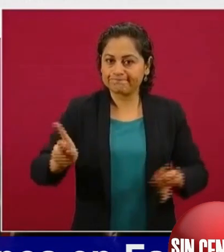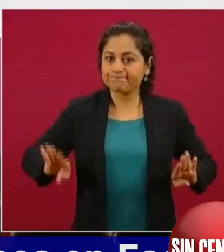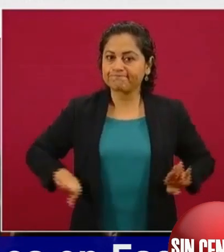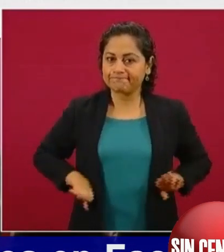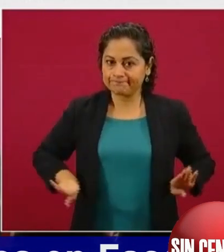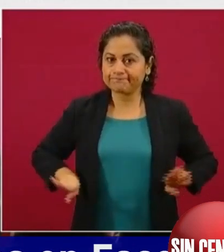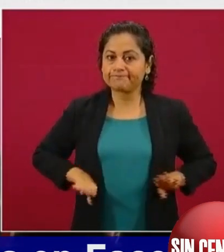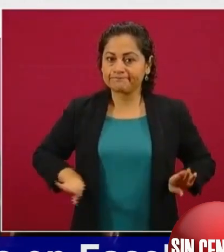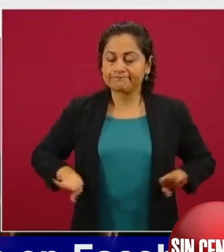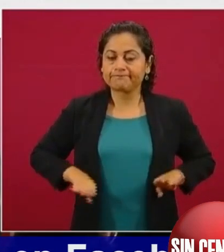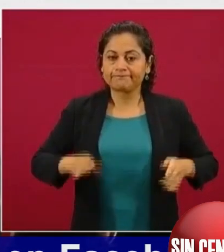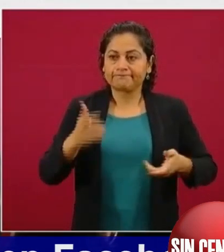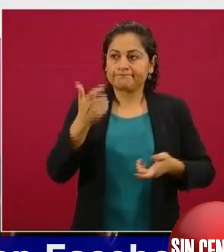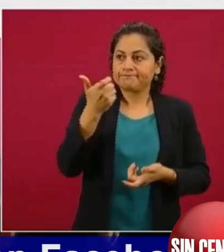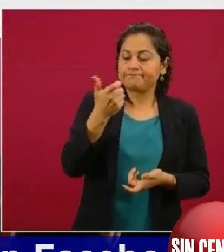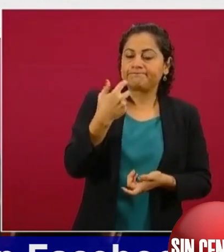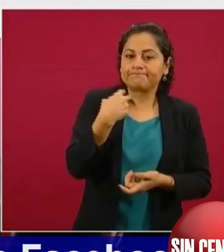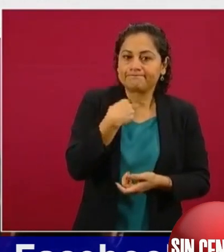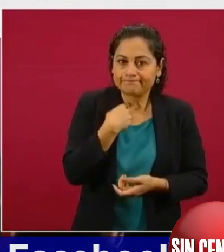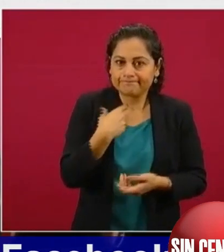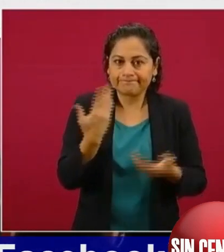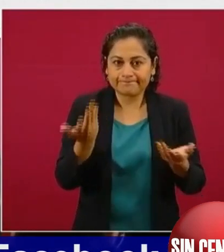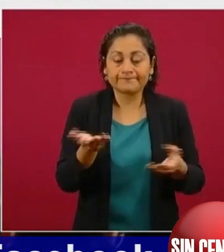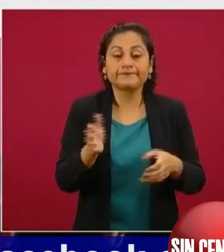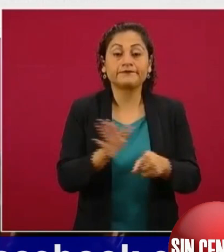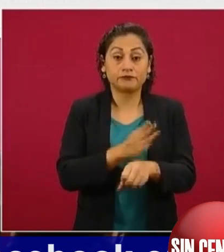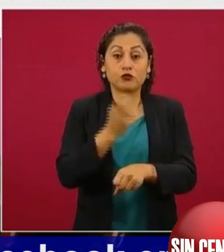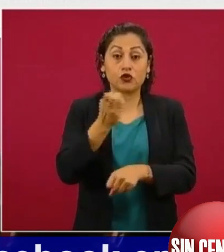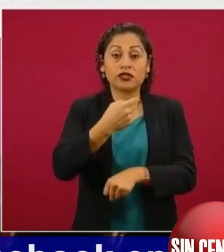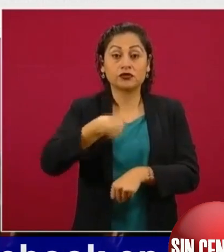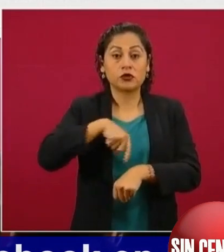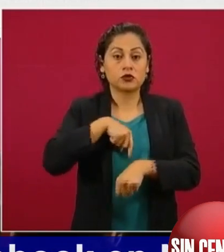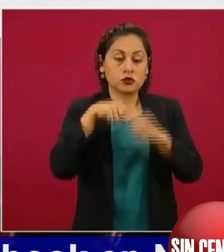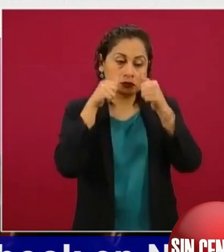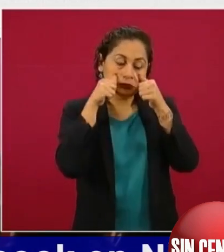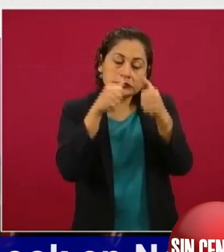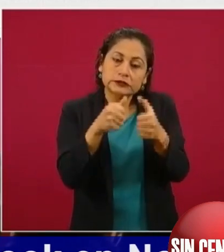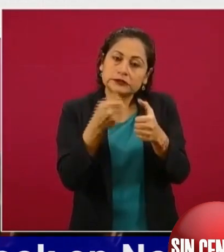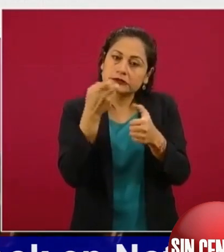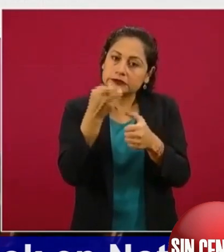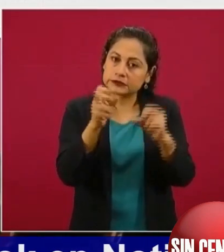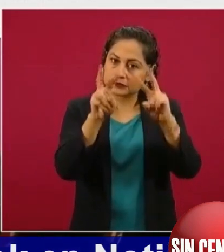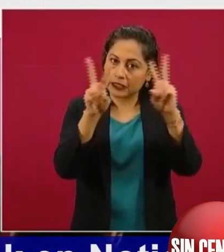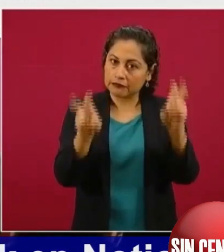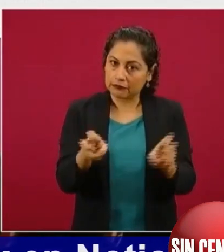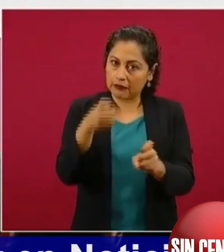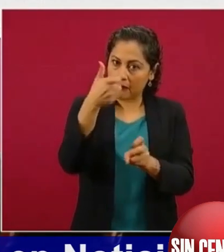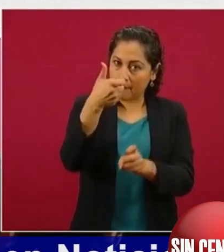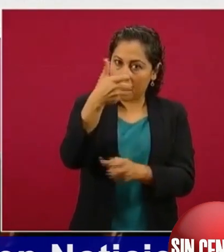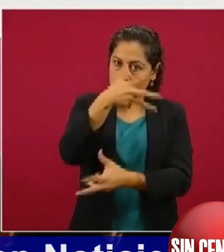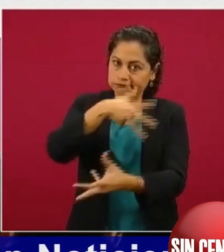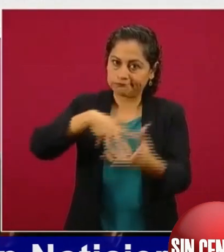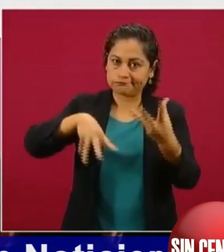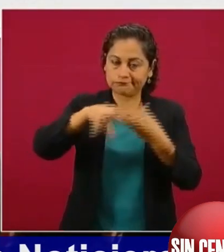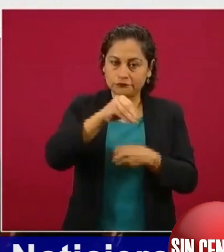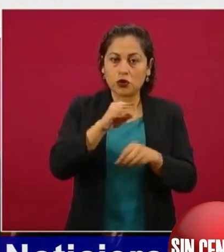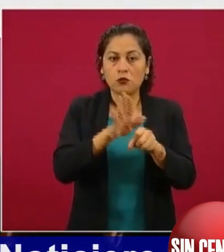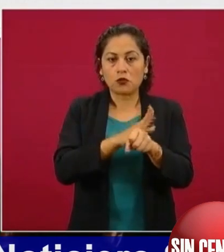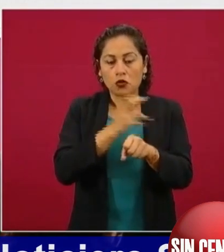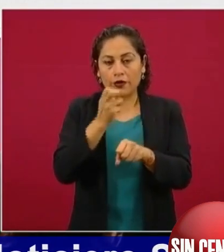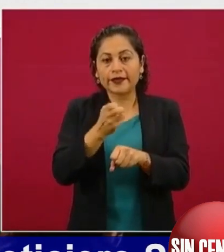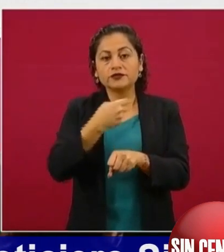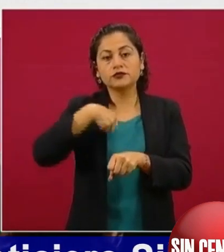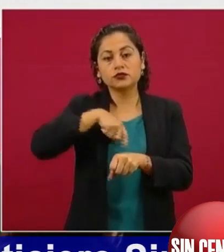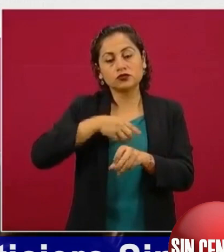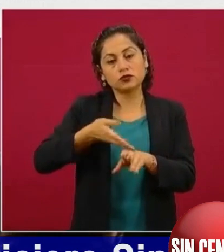de insuficiencia económica. Y esto lo hemos cuidado especialmente en la manera en que hemos ido gradualmente